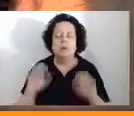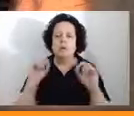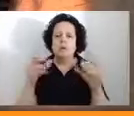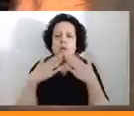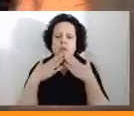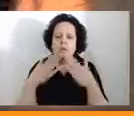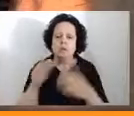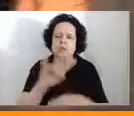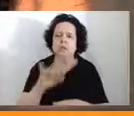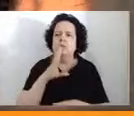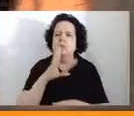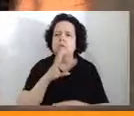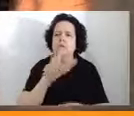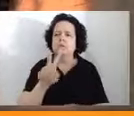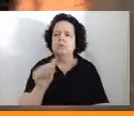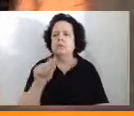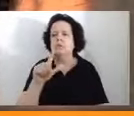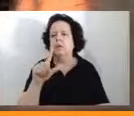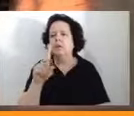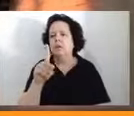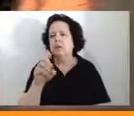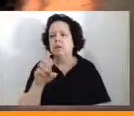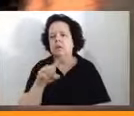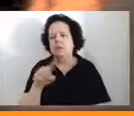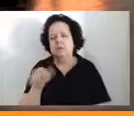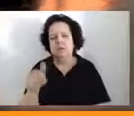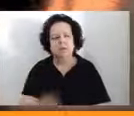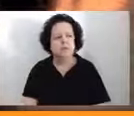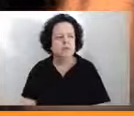en muchas gracias tiene el uso de la palabra del señor valdés